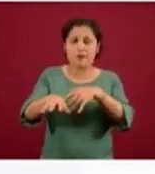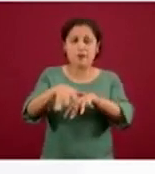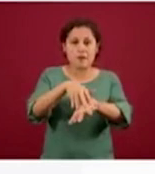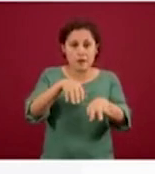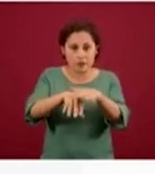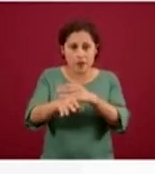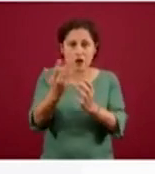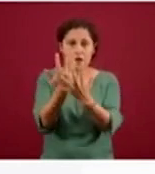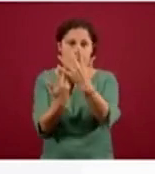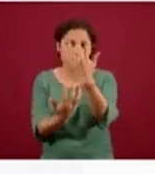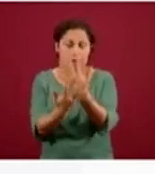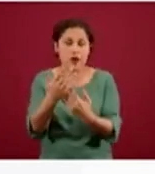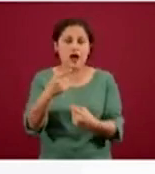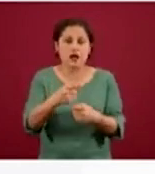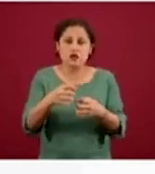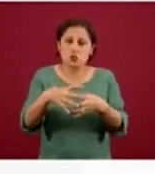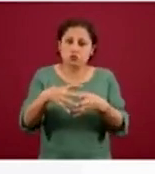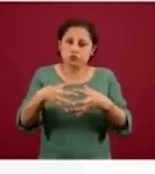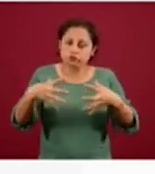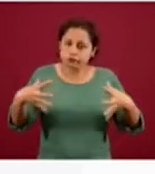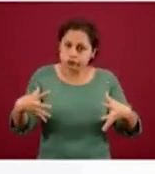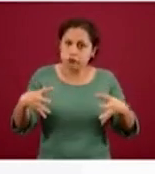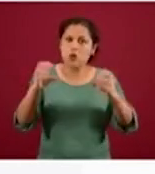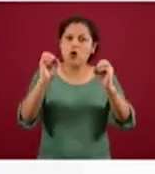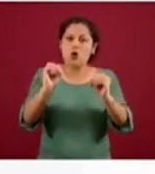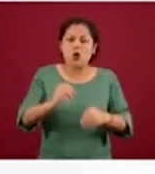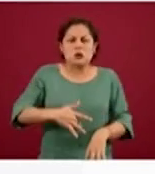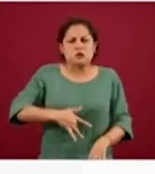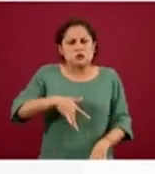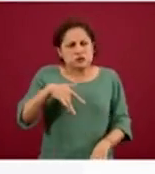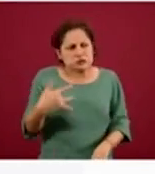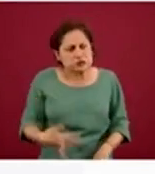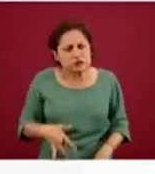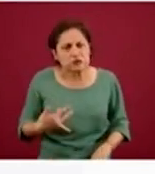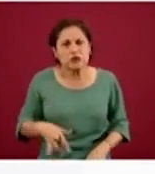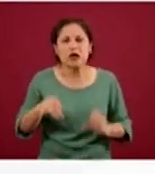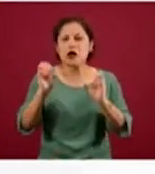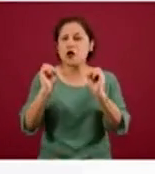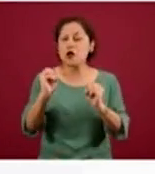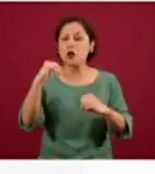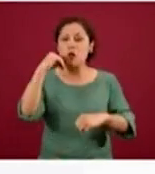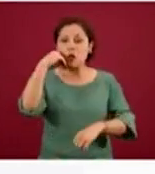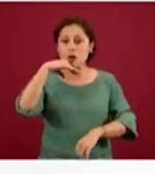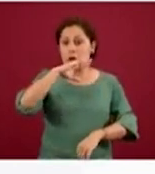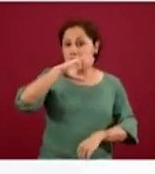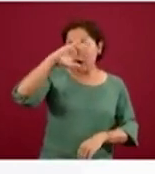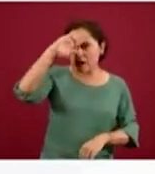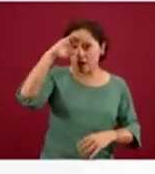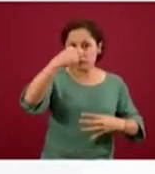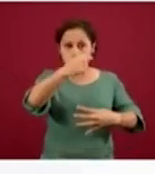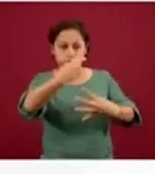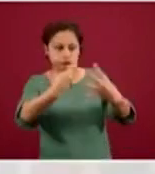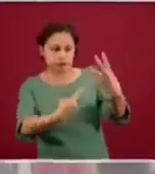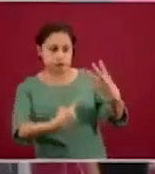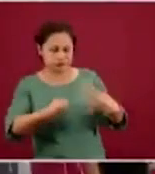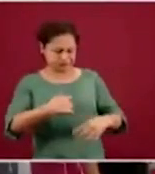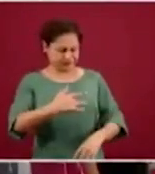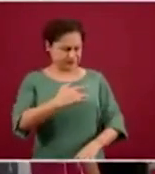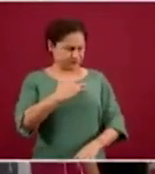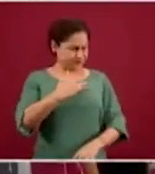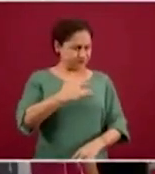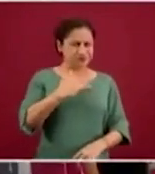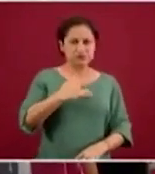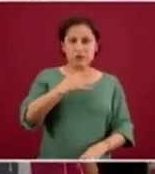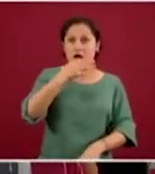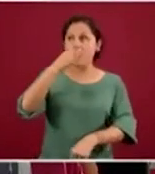estómago o fiebre. Estos siempre son signos de alarma y no dejan de serlo ahora ante la epidemia del